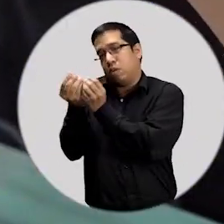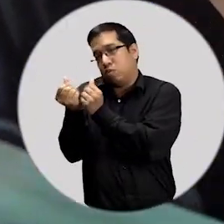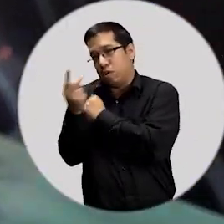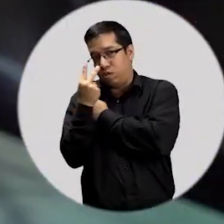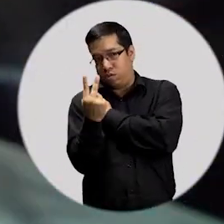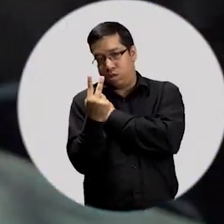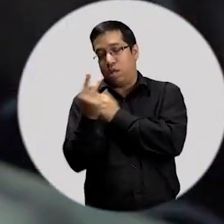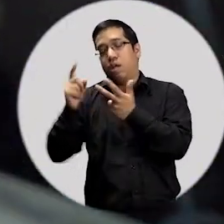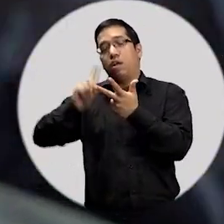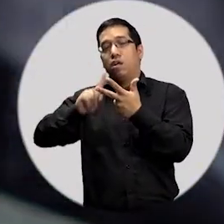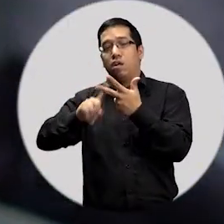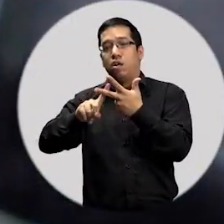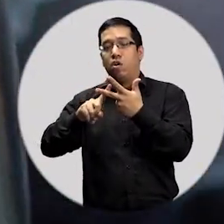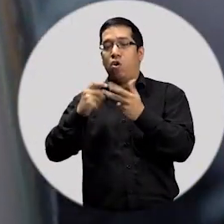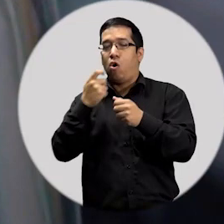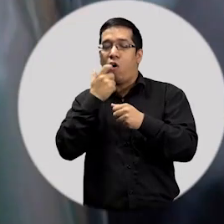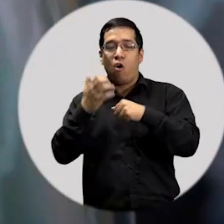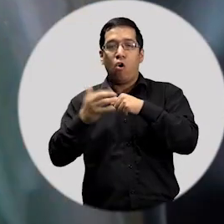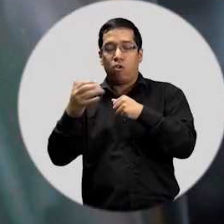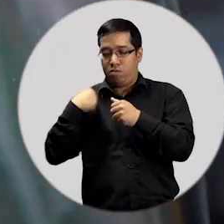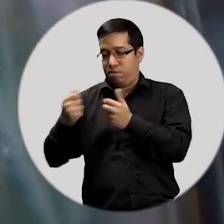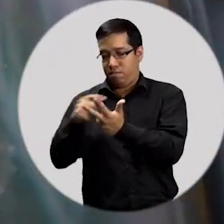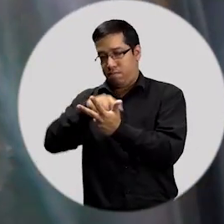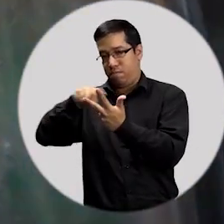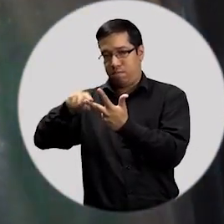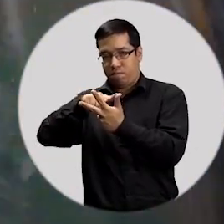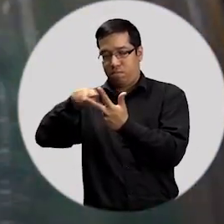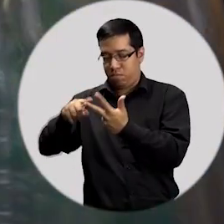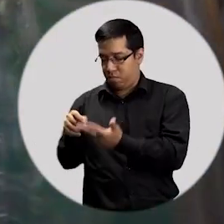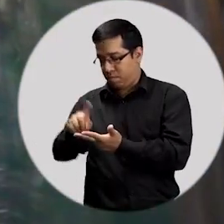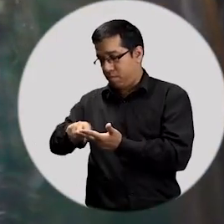primeramente. Vamos a ir dando toda una vuelta